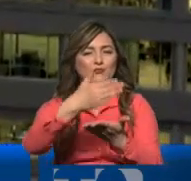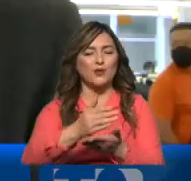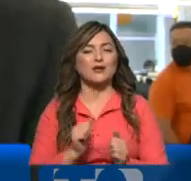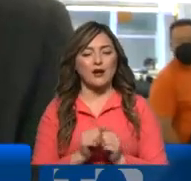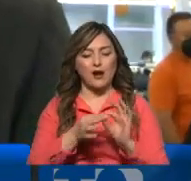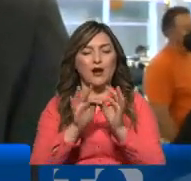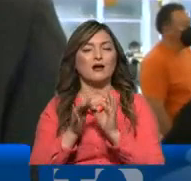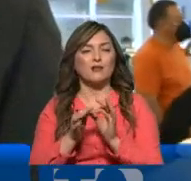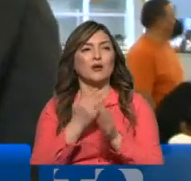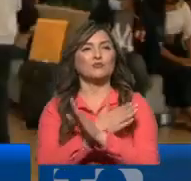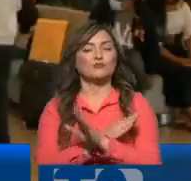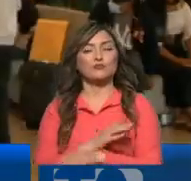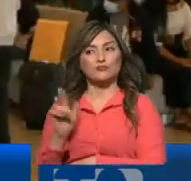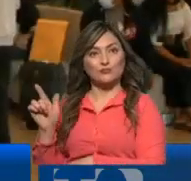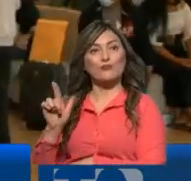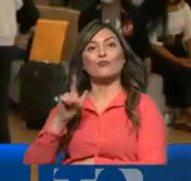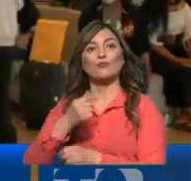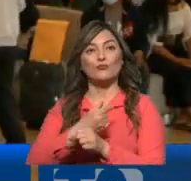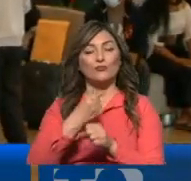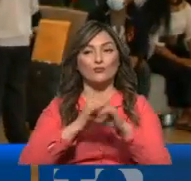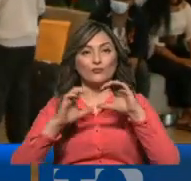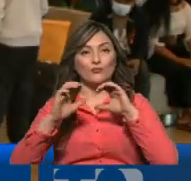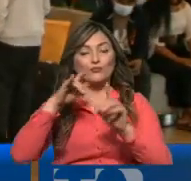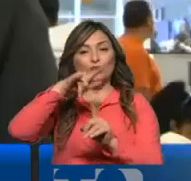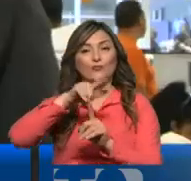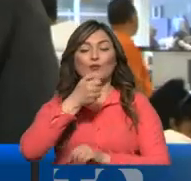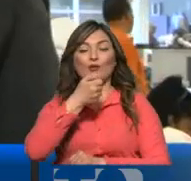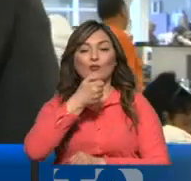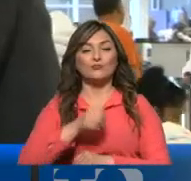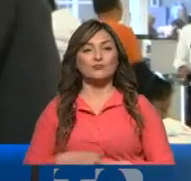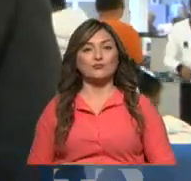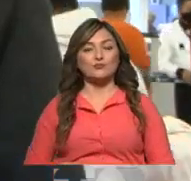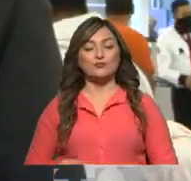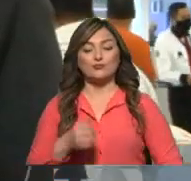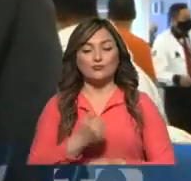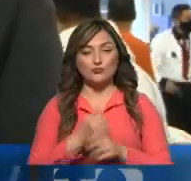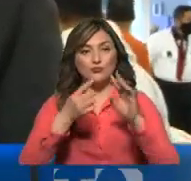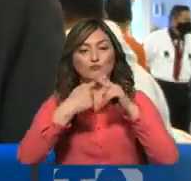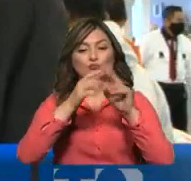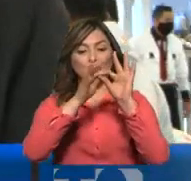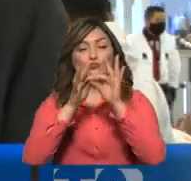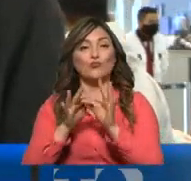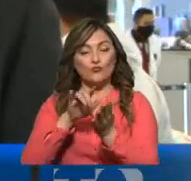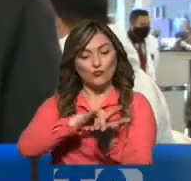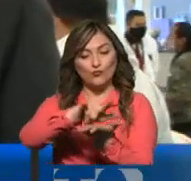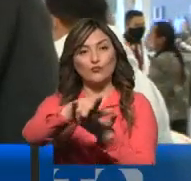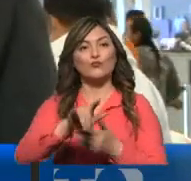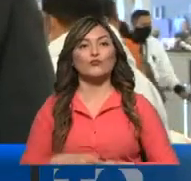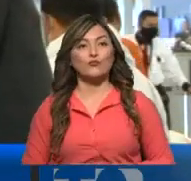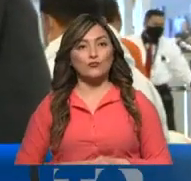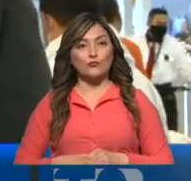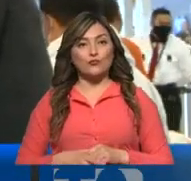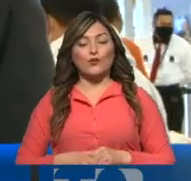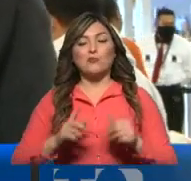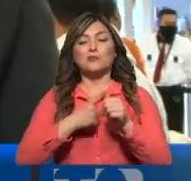su pista. Así lo señala Luis Galárraga, gerente de comunicación y prensa de Quiport. Los trabajos de mantenimiento se desarrollarán en la pista del aeropuerto. Se